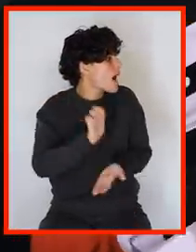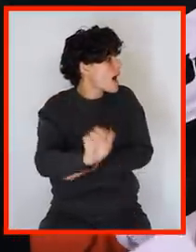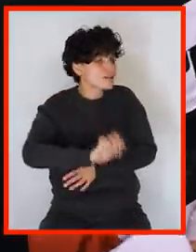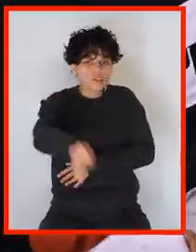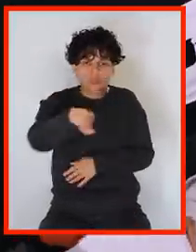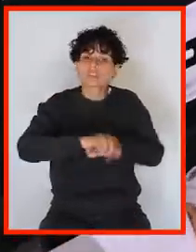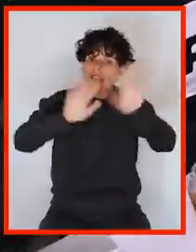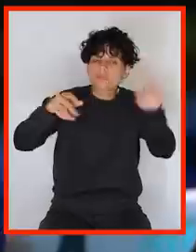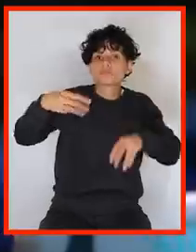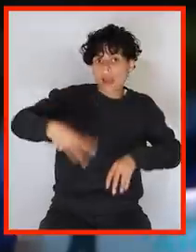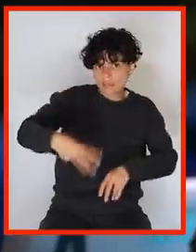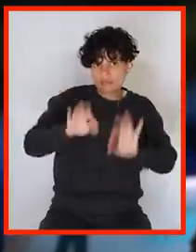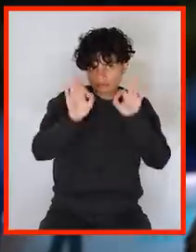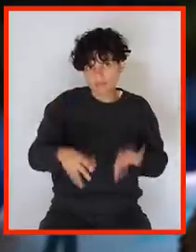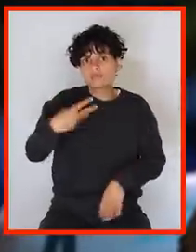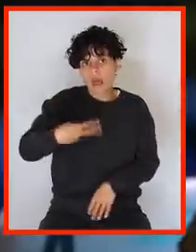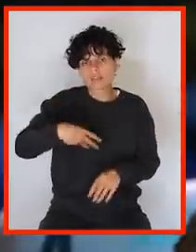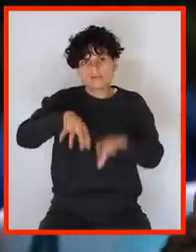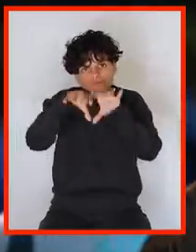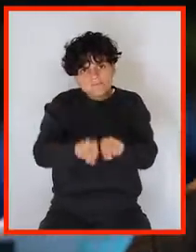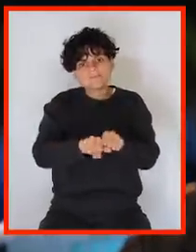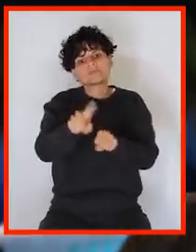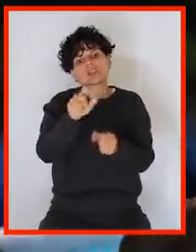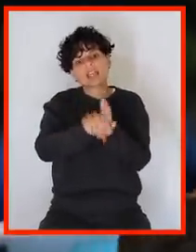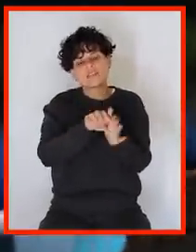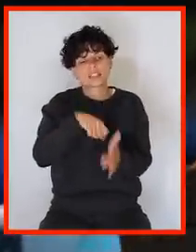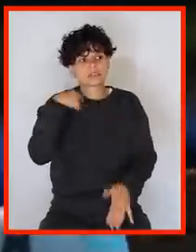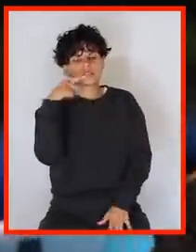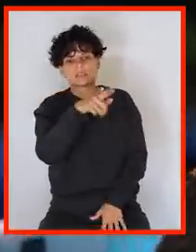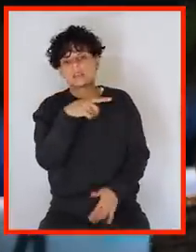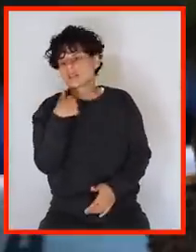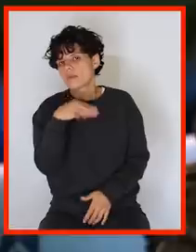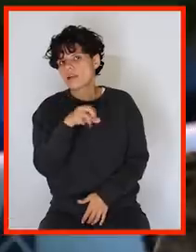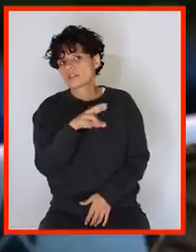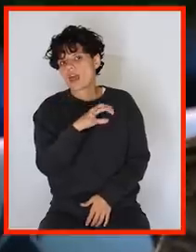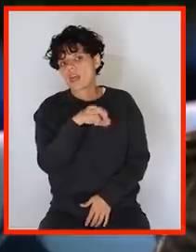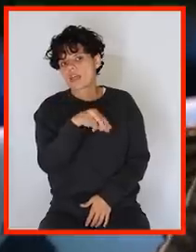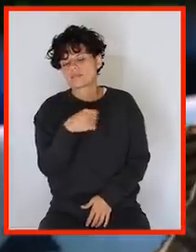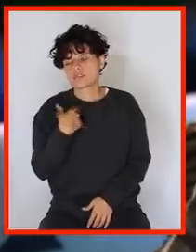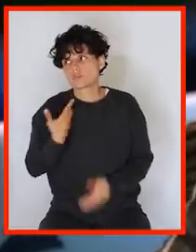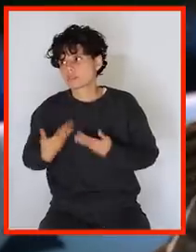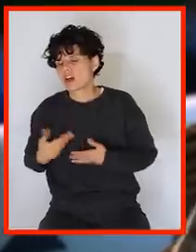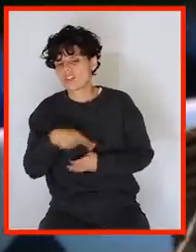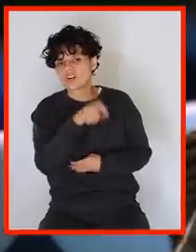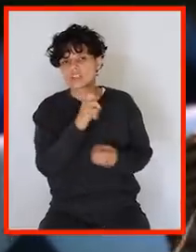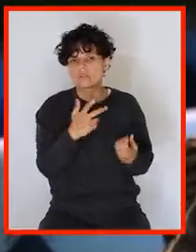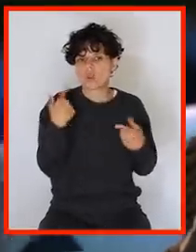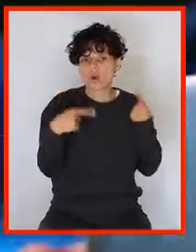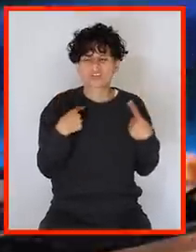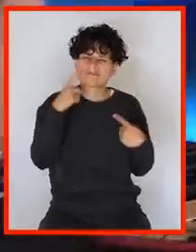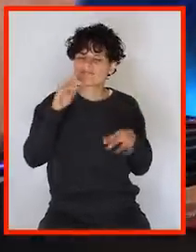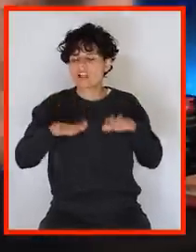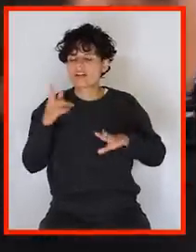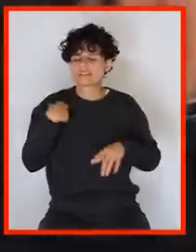soy así, po. Martes. Claro, el martes. Yo dije, ya, este culiado debe ser un loco culiado, así. Puta, igual, yo soy como medio pesado, en